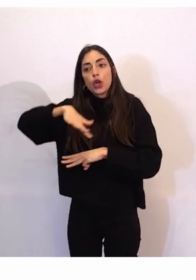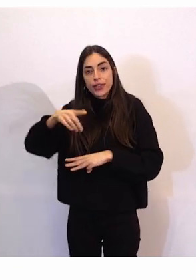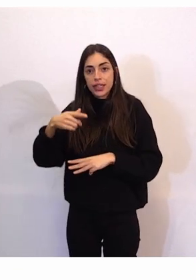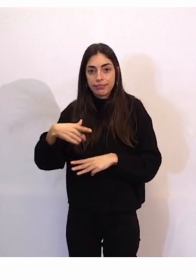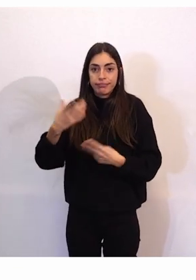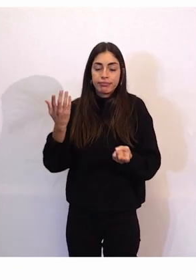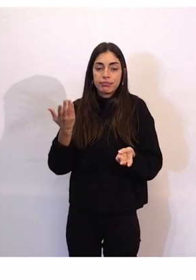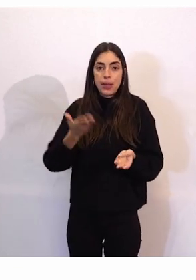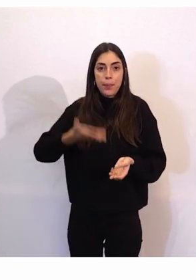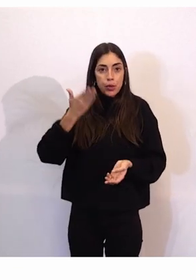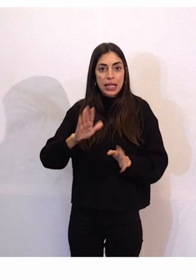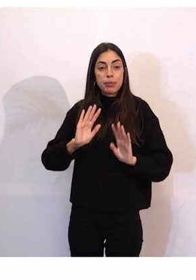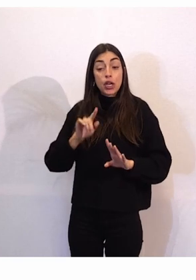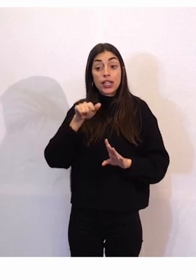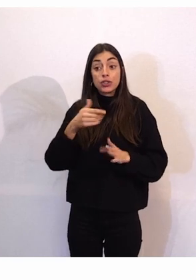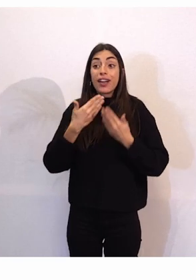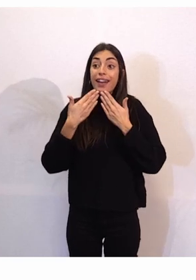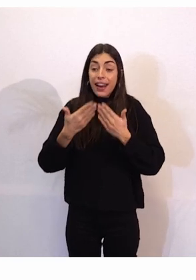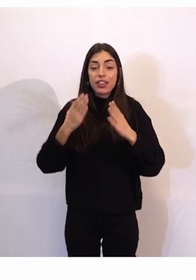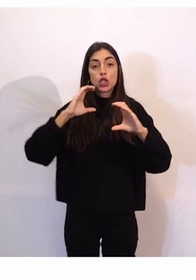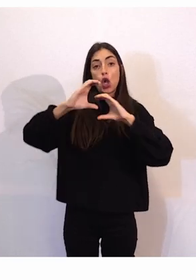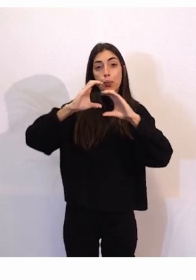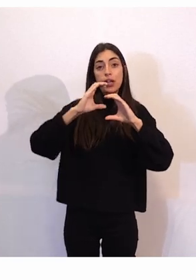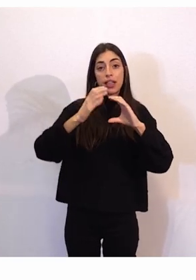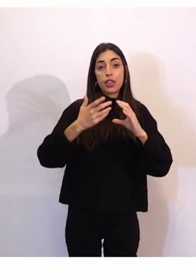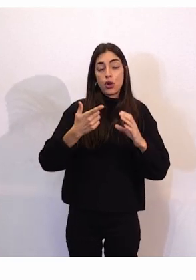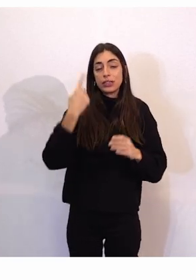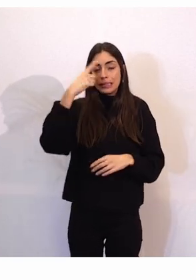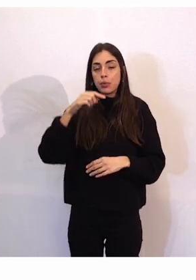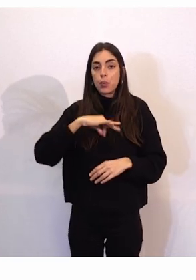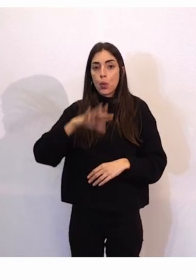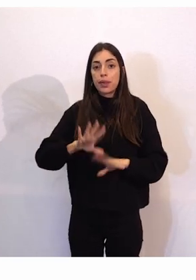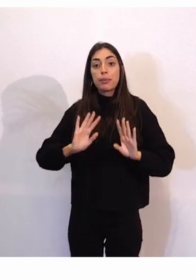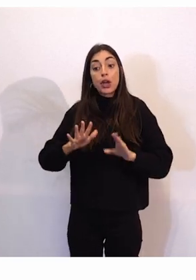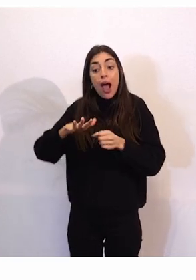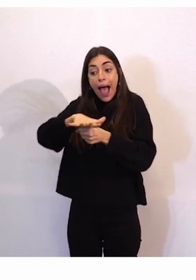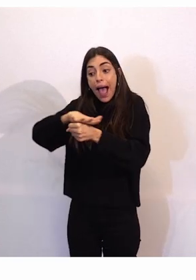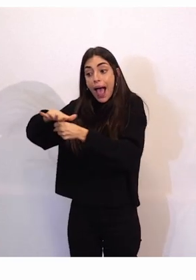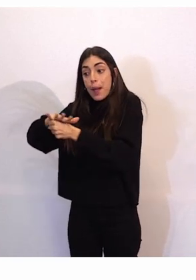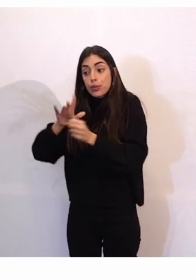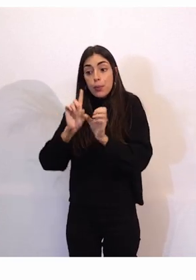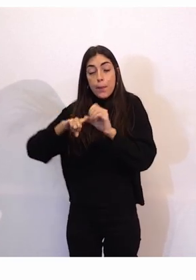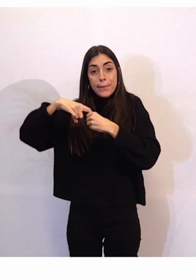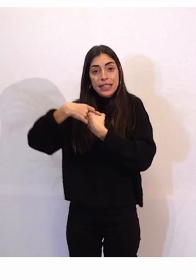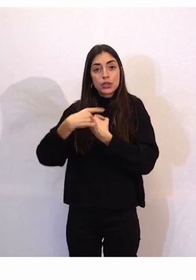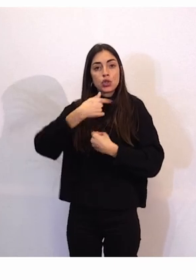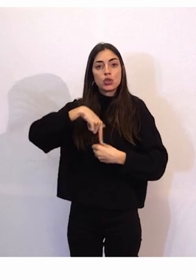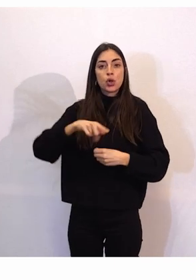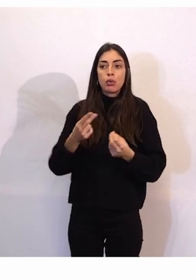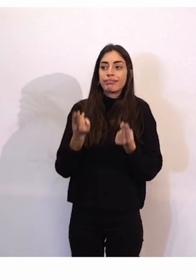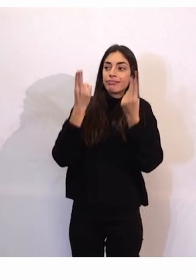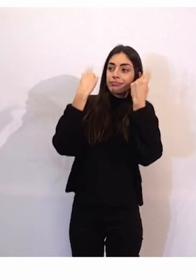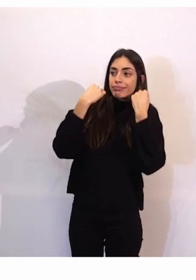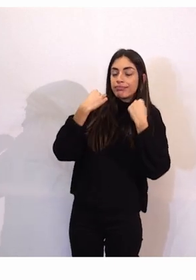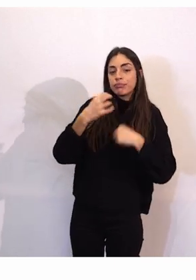se pueden favorecer a través de la comunicación. Pero los ámbitos de participación ya no nos podemos conformar, ya